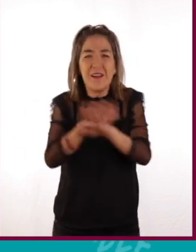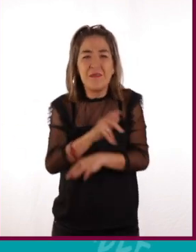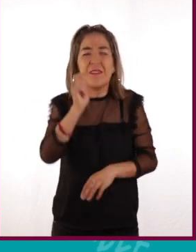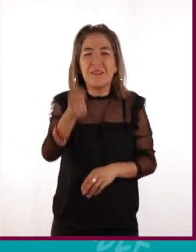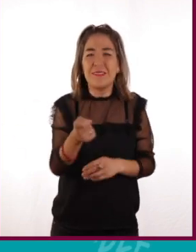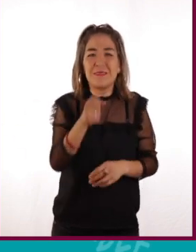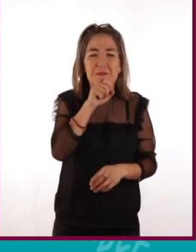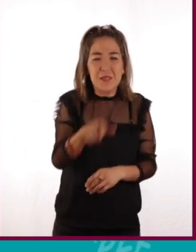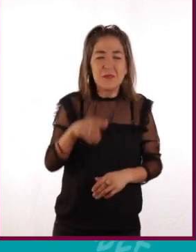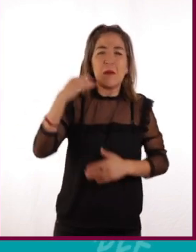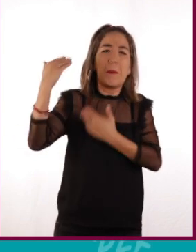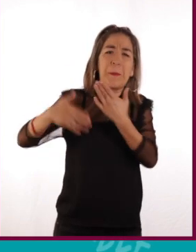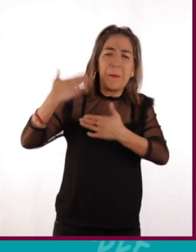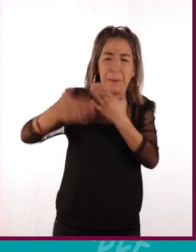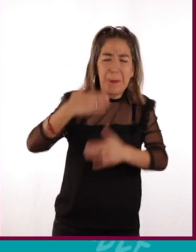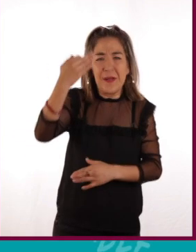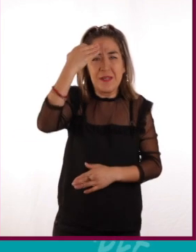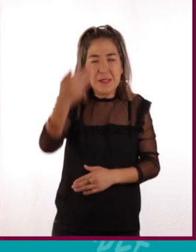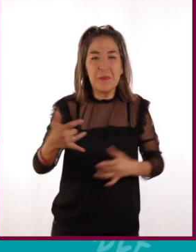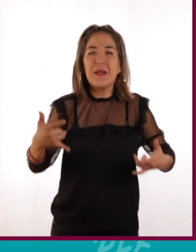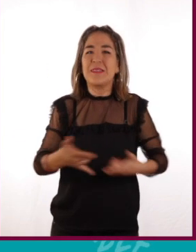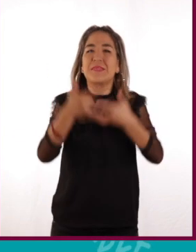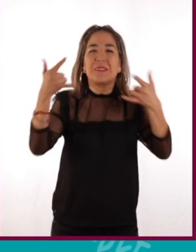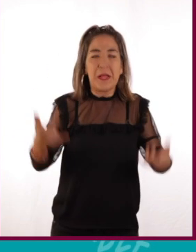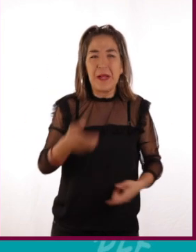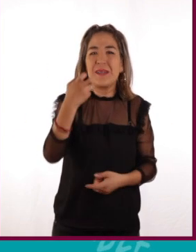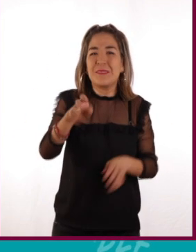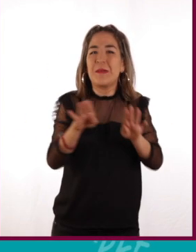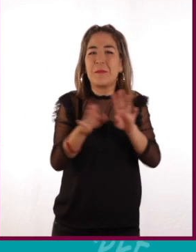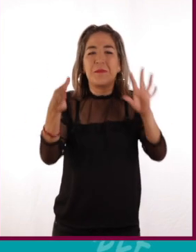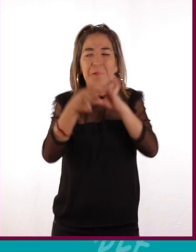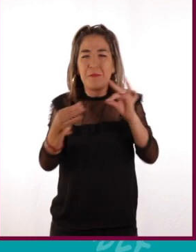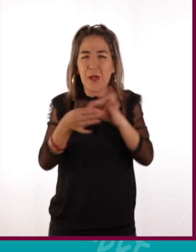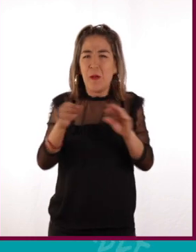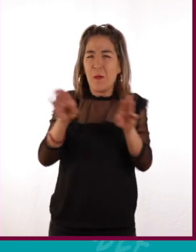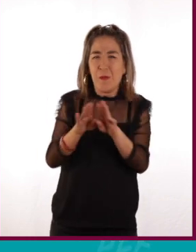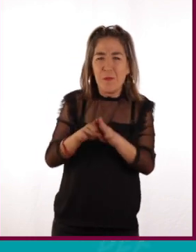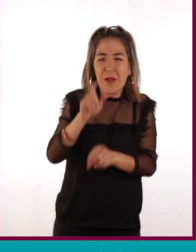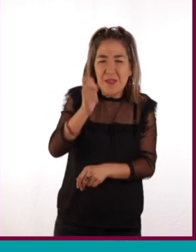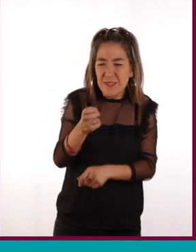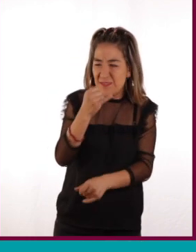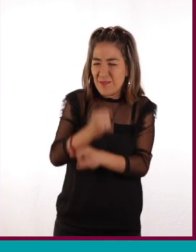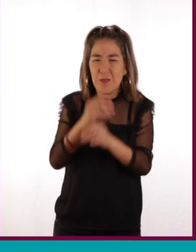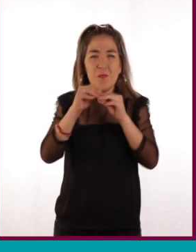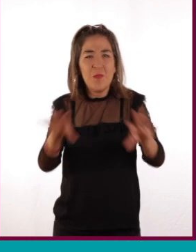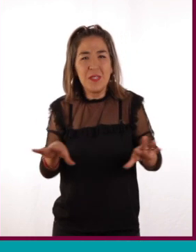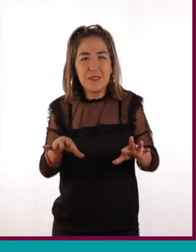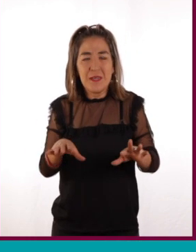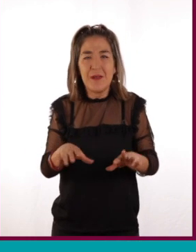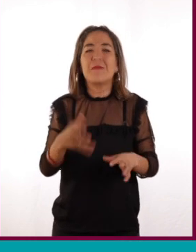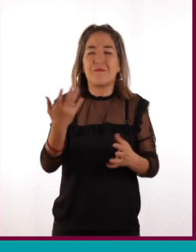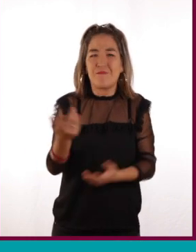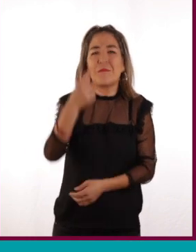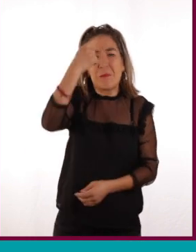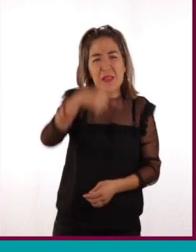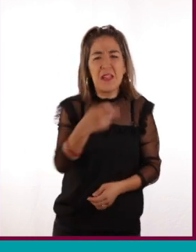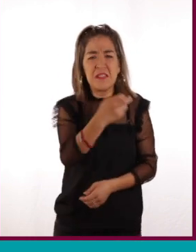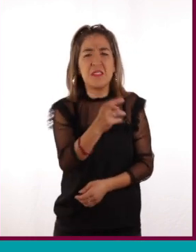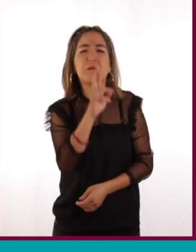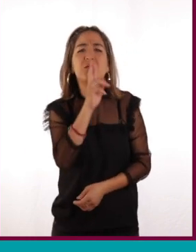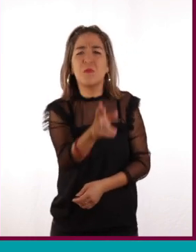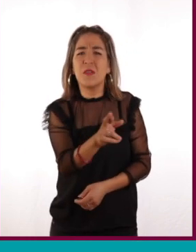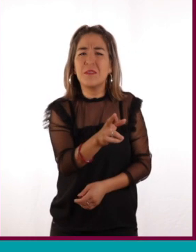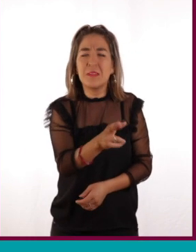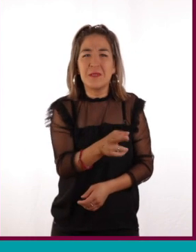radicales puedan incluso coexistir en el tiempo? La historia es la que nos puede dar una pista de esto, aunque, claro, la